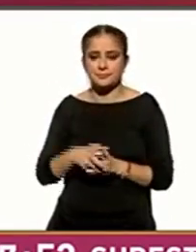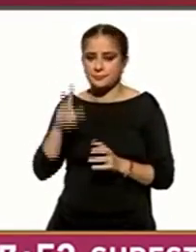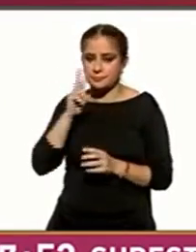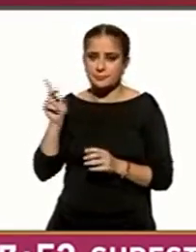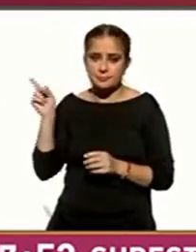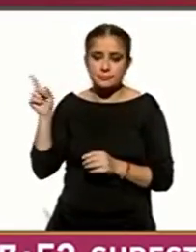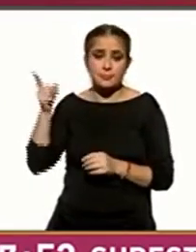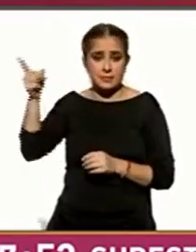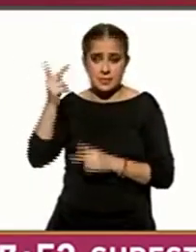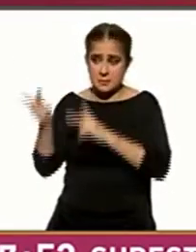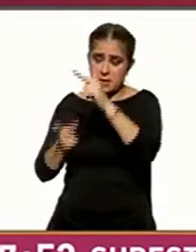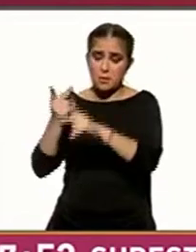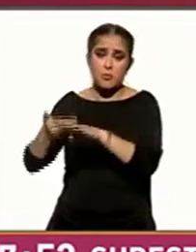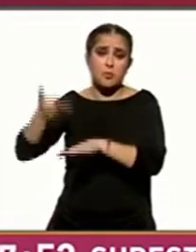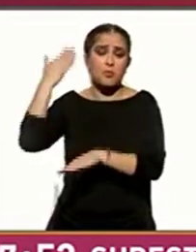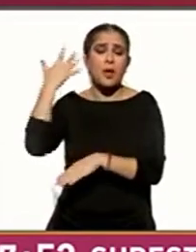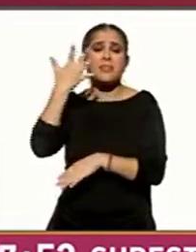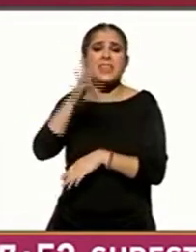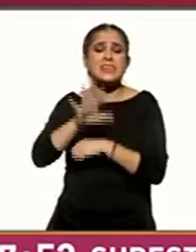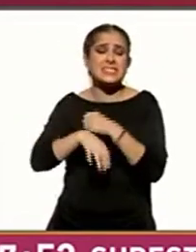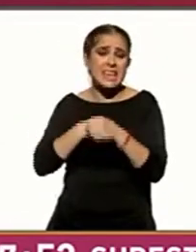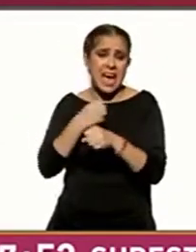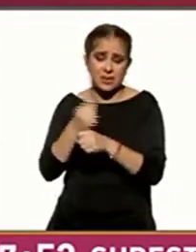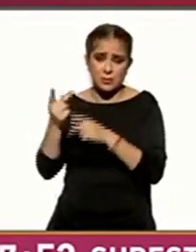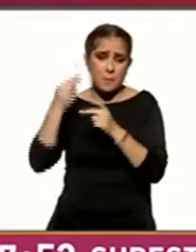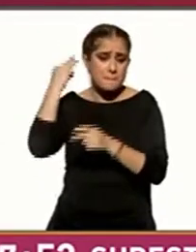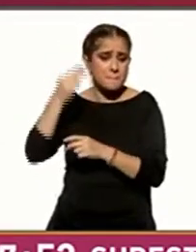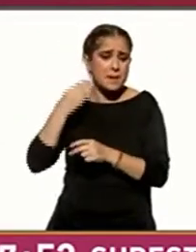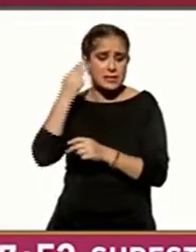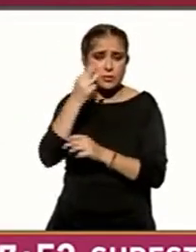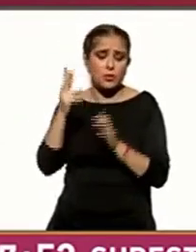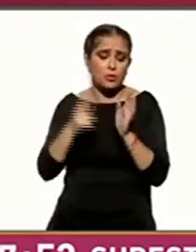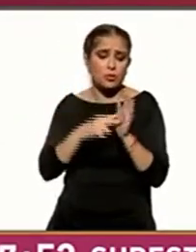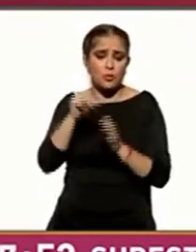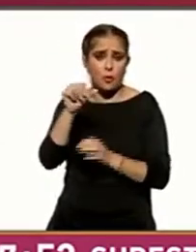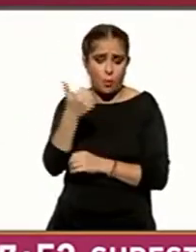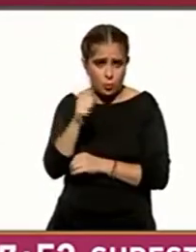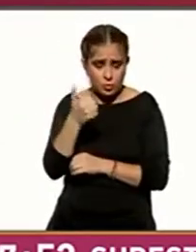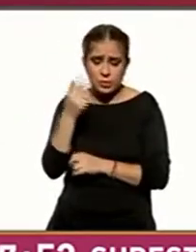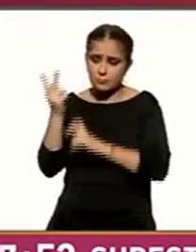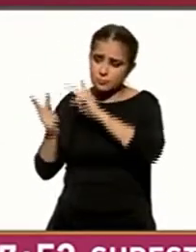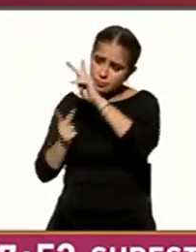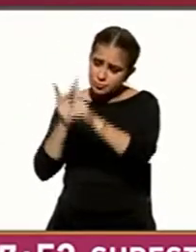hicimos hace 10 años, marzo de 2011,